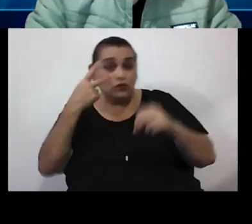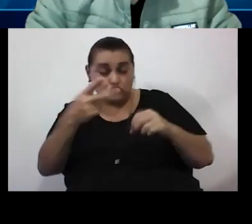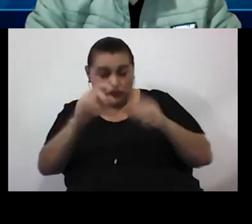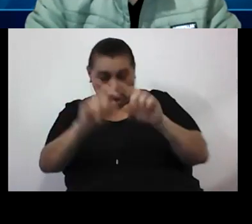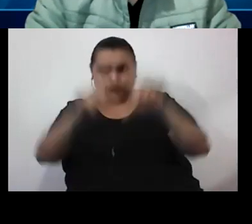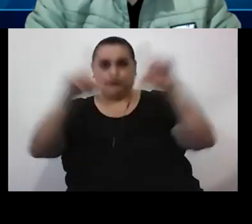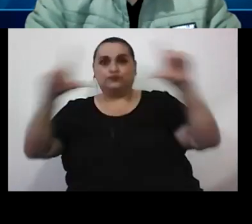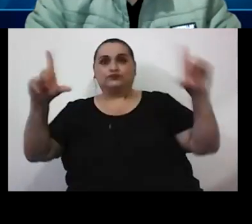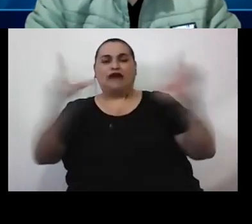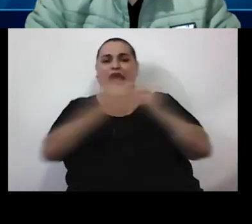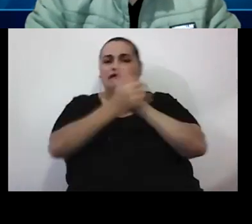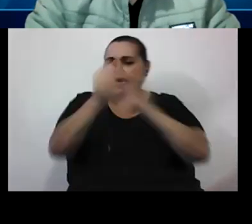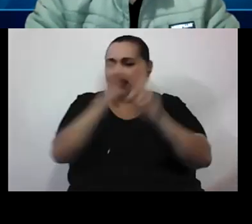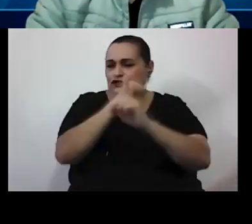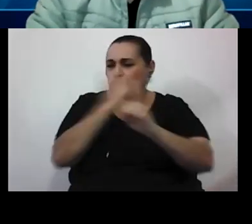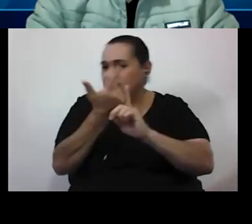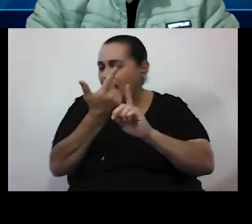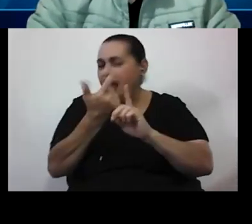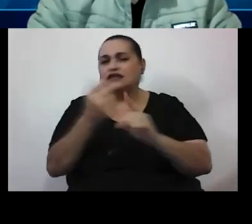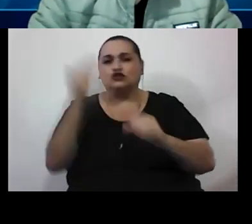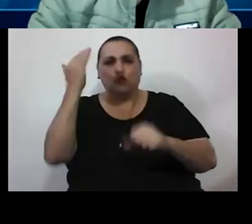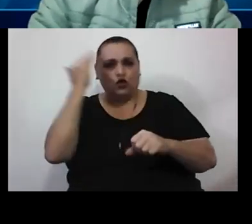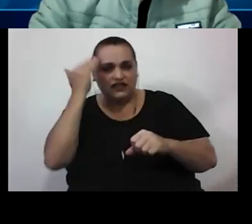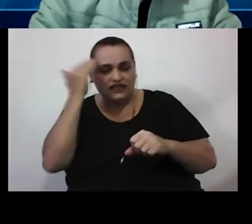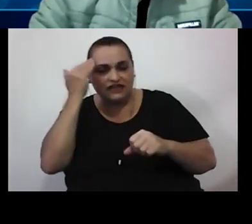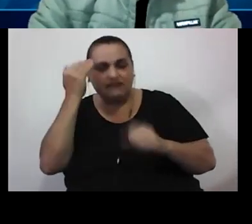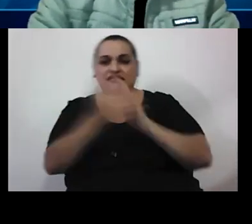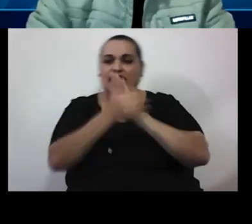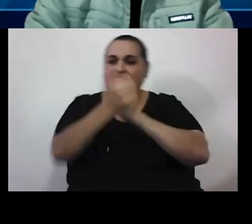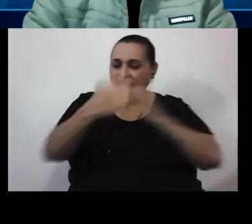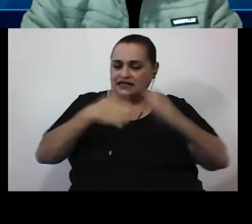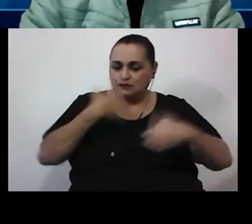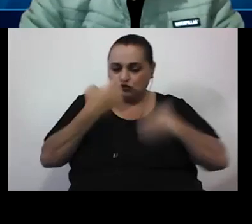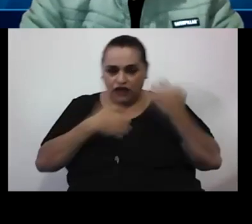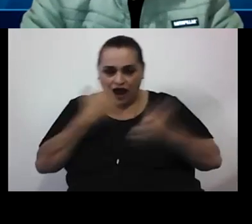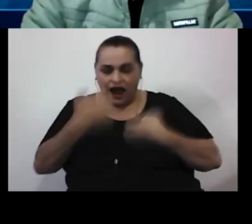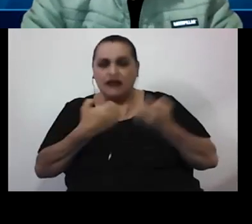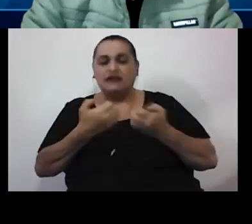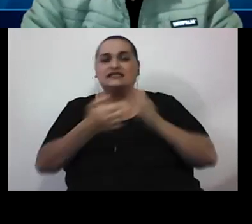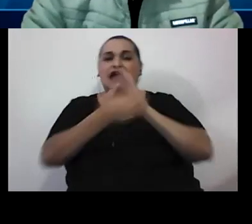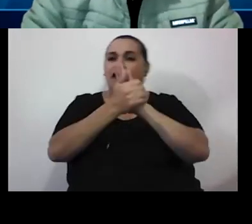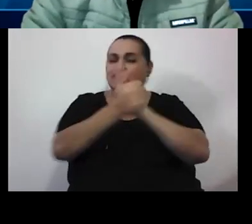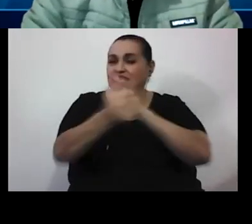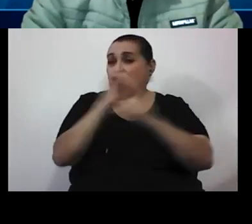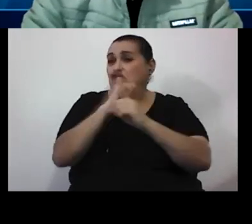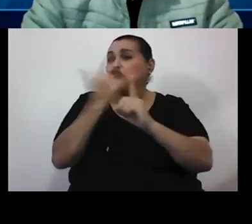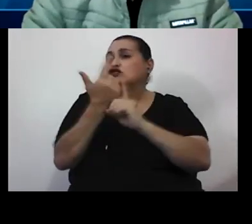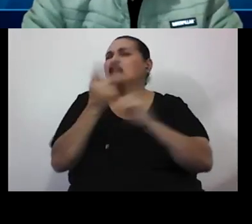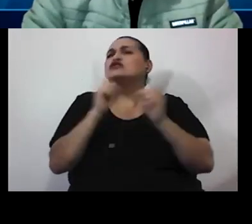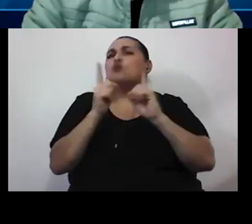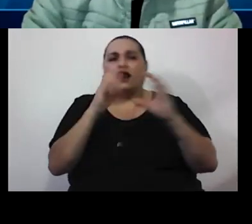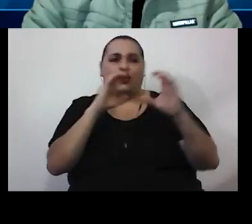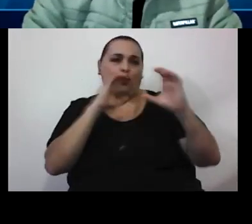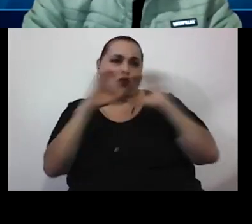habilidades sociales, habilidades cognitivas, habilidades emocionales. Habilidades sociales como cuál: la